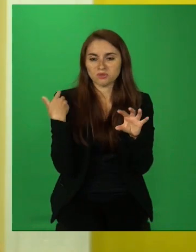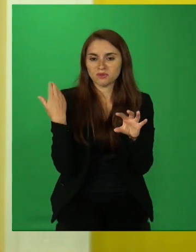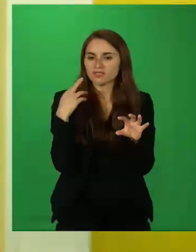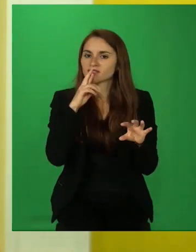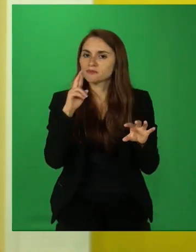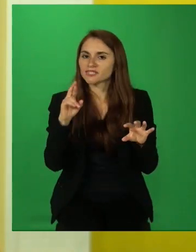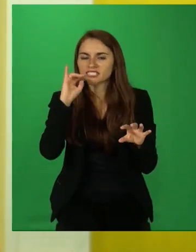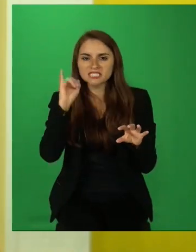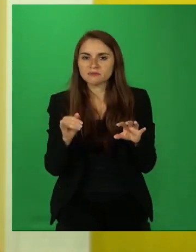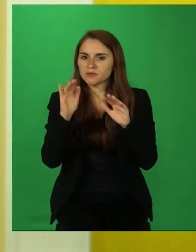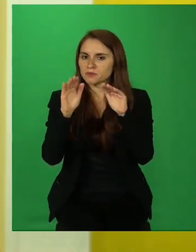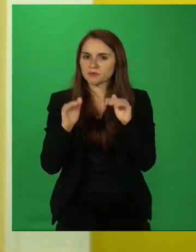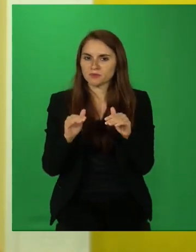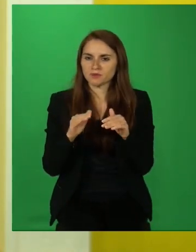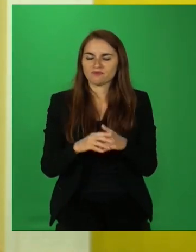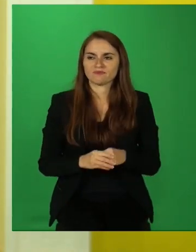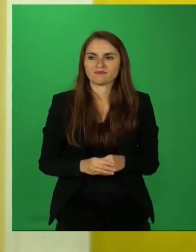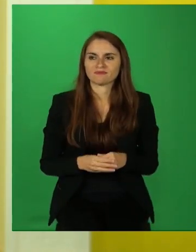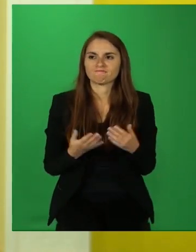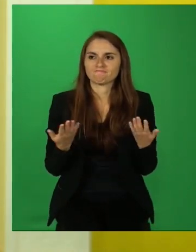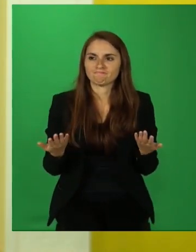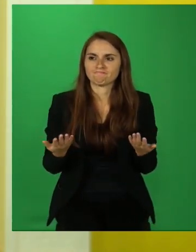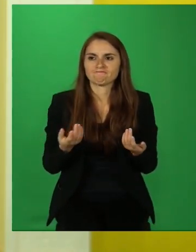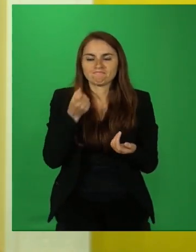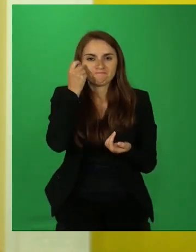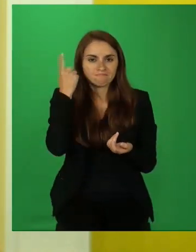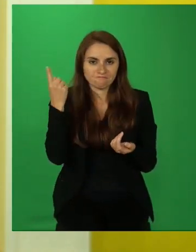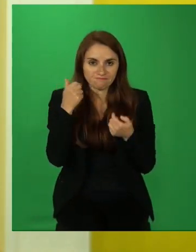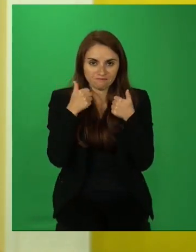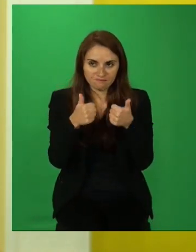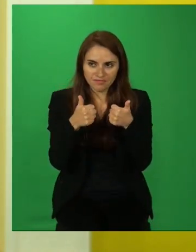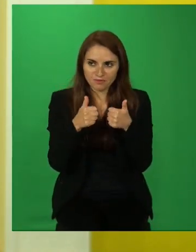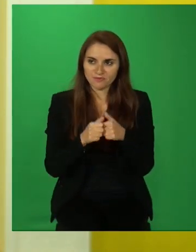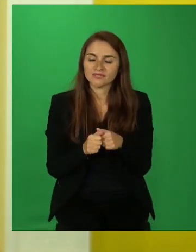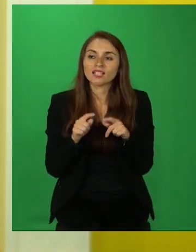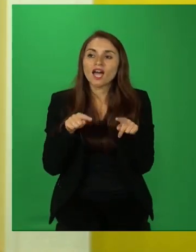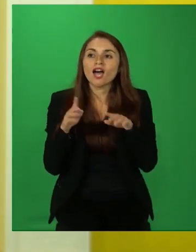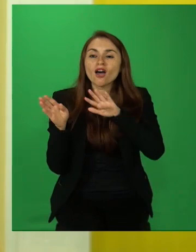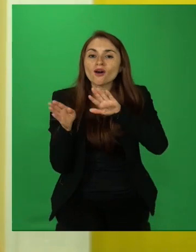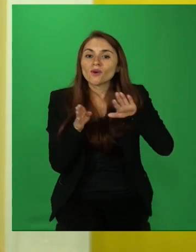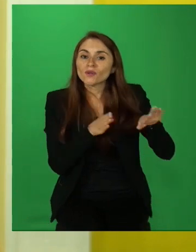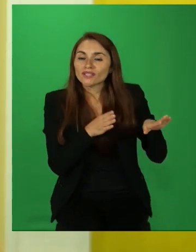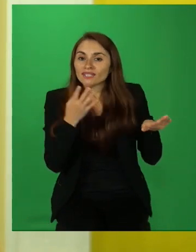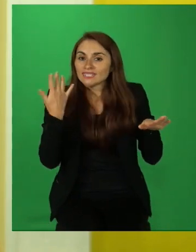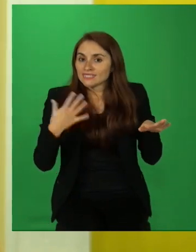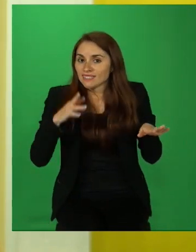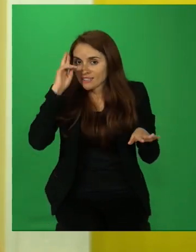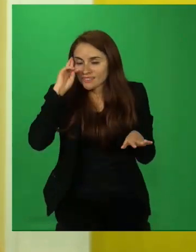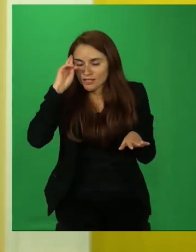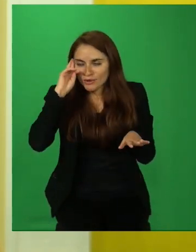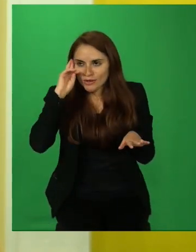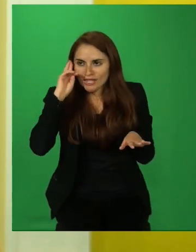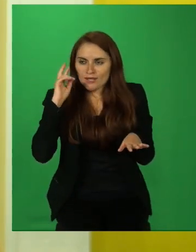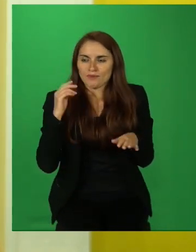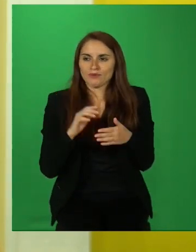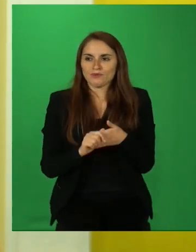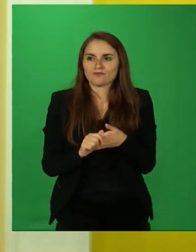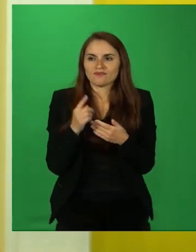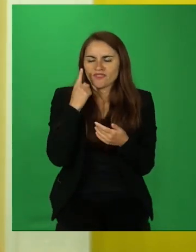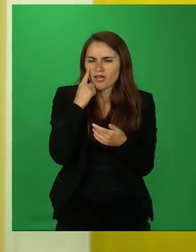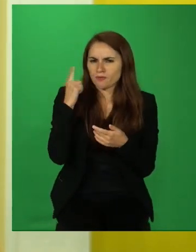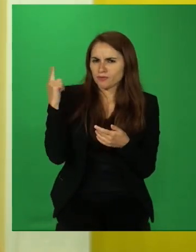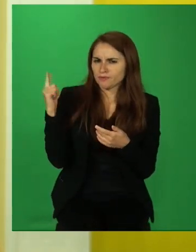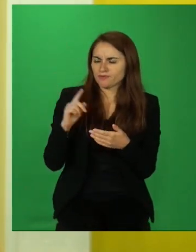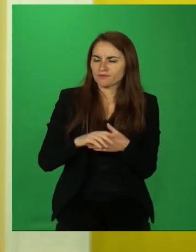cambiar el producto eso es la propiedad conmutativa y ahora aquí ya recordamos estos pequeños elementos veamos